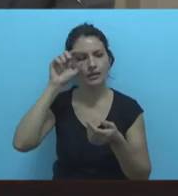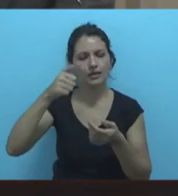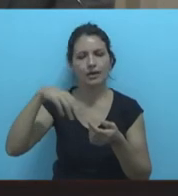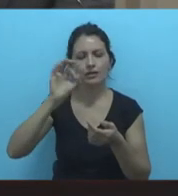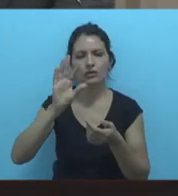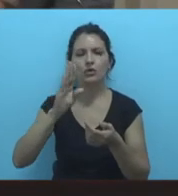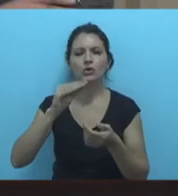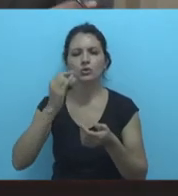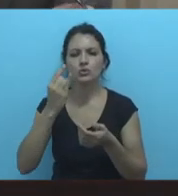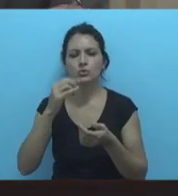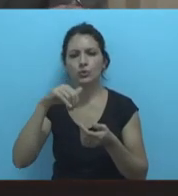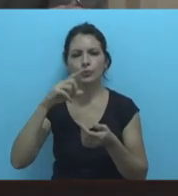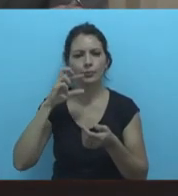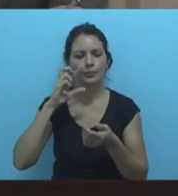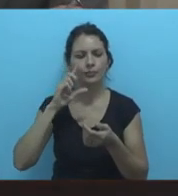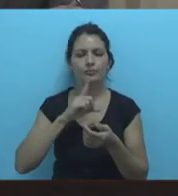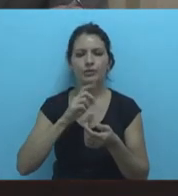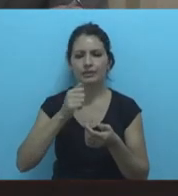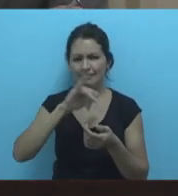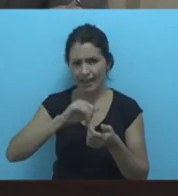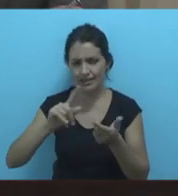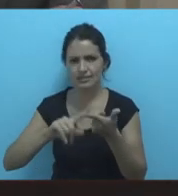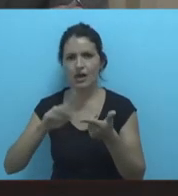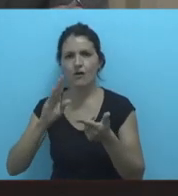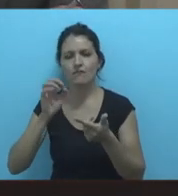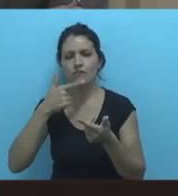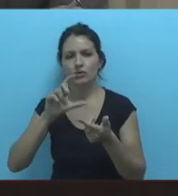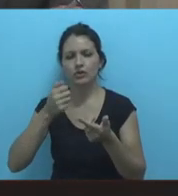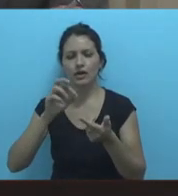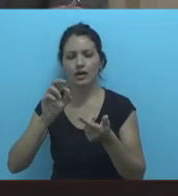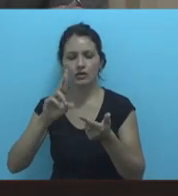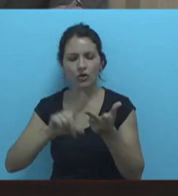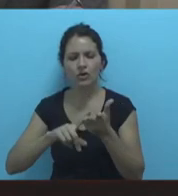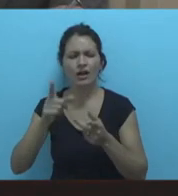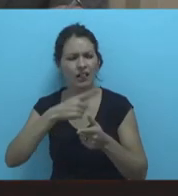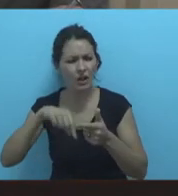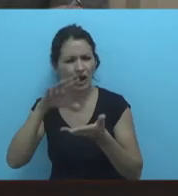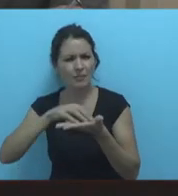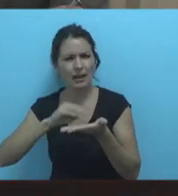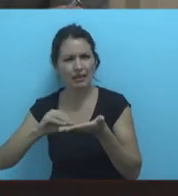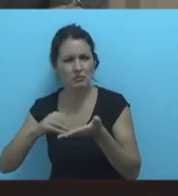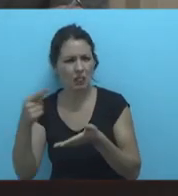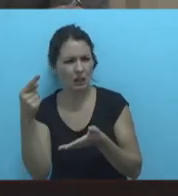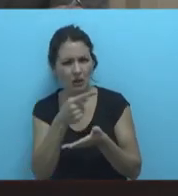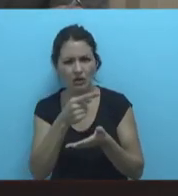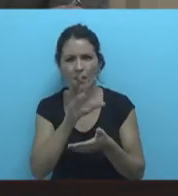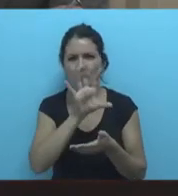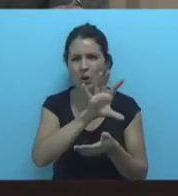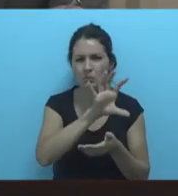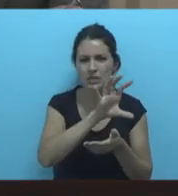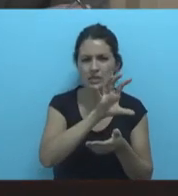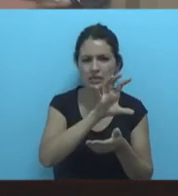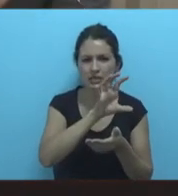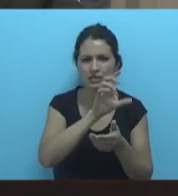y vos, Carol, por el cual esta Cámara declara su más enérgico repudio ante las violaciones a los derechos humanos que vienen sucediendo en la provincia de Formosa, donde